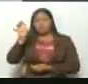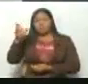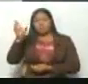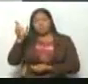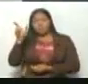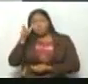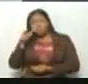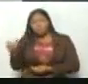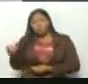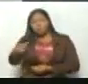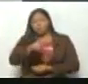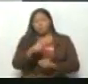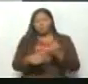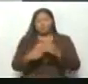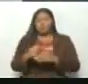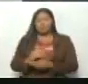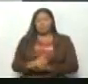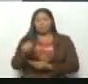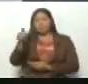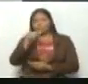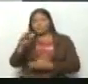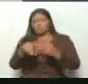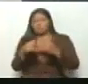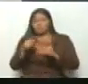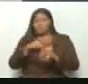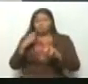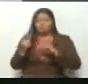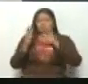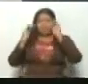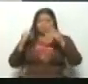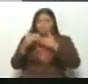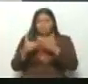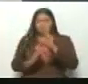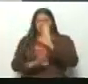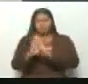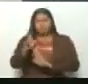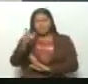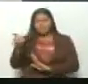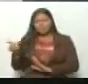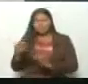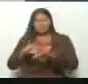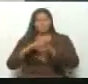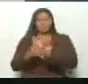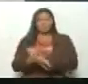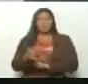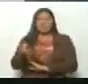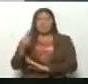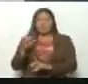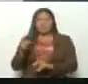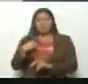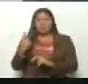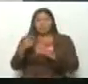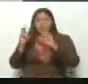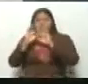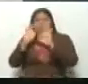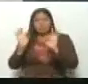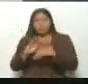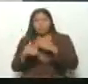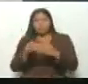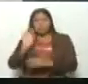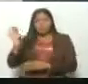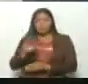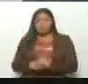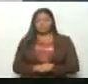Nicolás ha estado también desde hace una semana cuando regresamos de la gira alertando, estamos viendo un incremento de casos. ¿Qué significa eso? La circulación de nuevas variantes en el